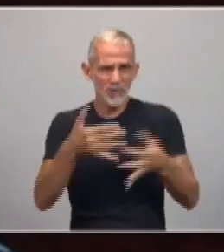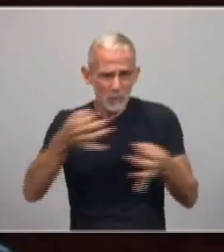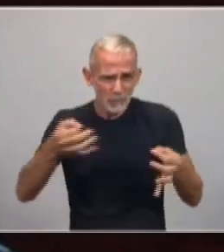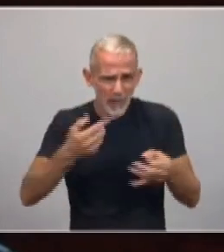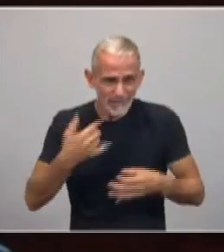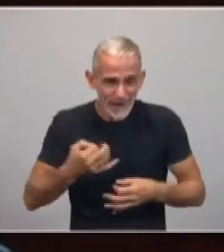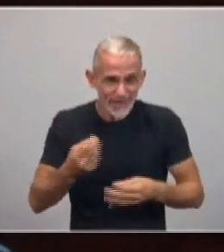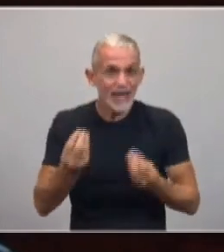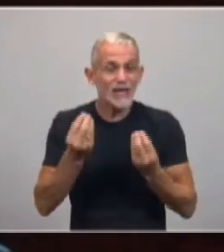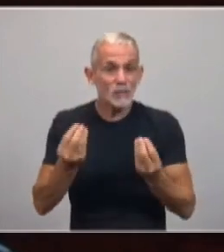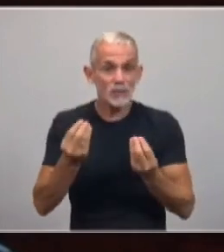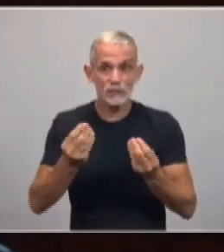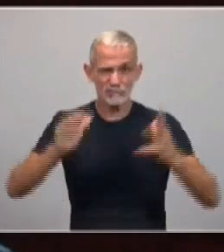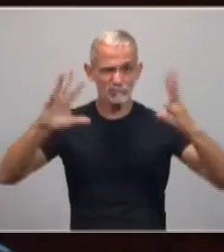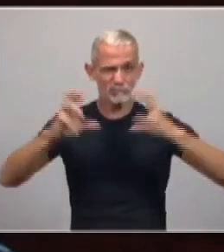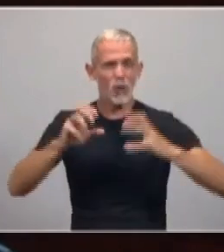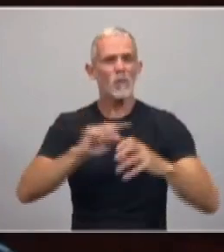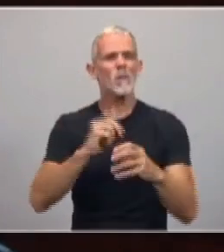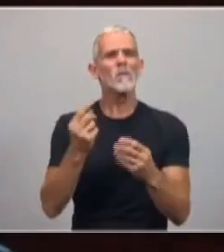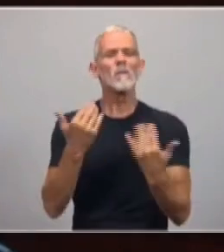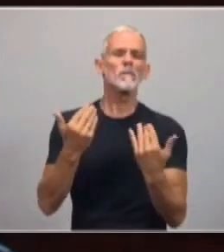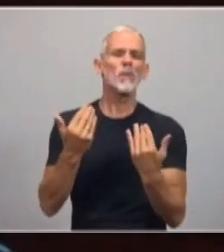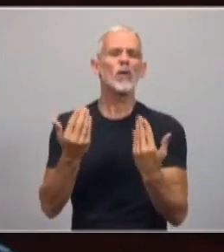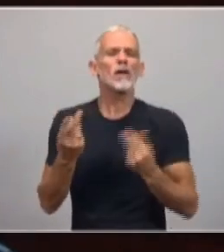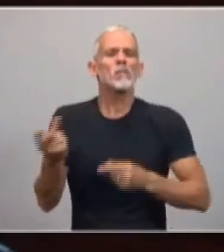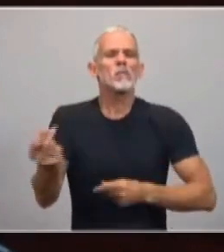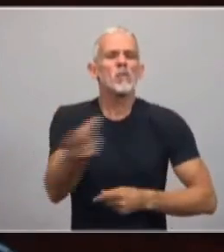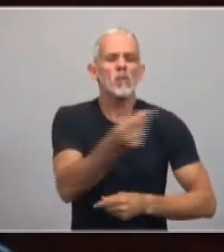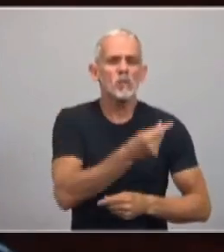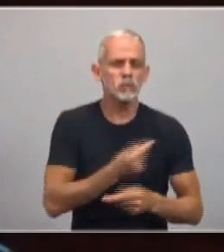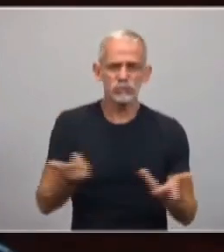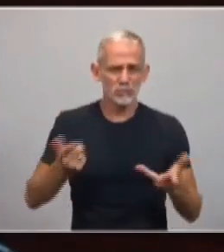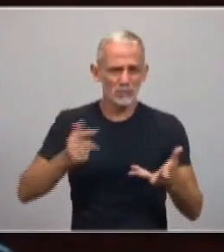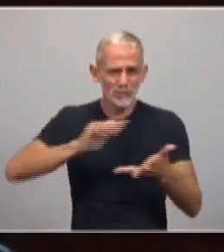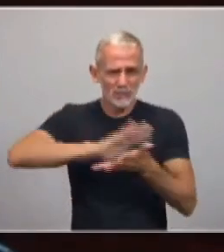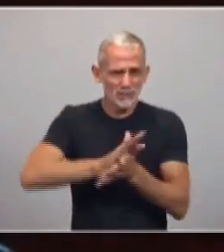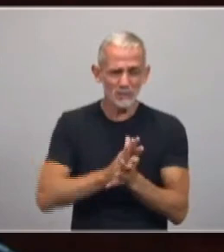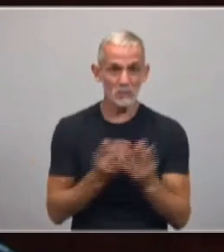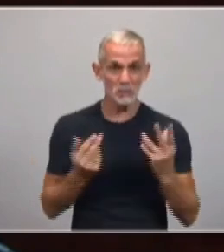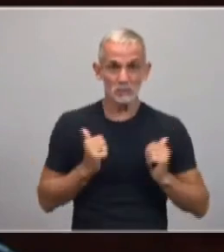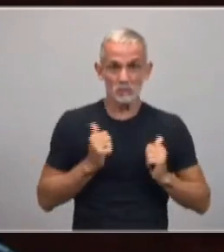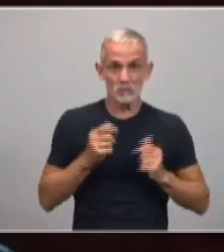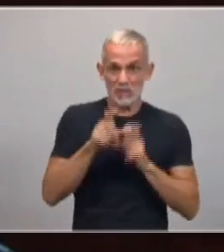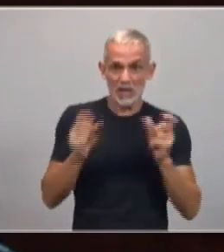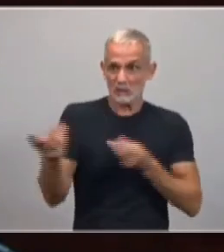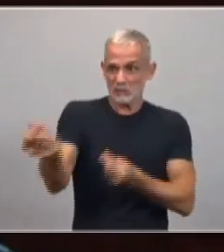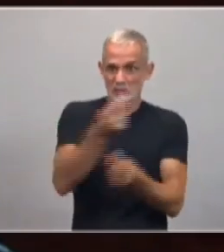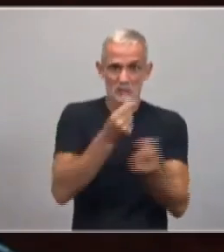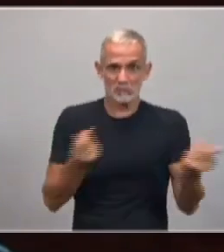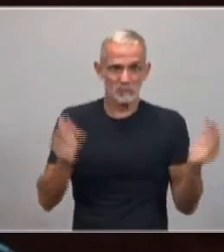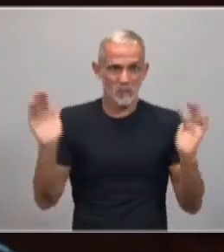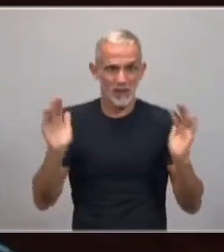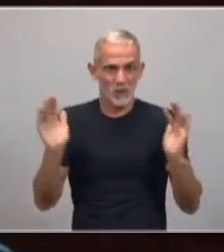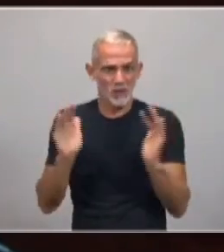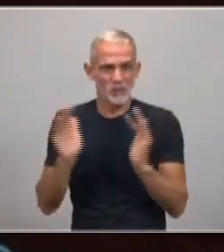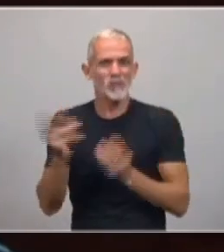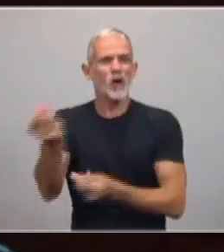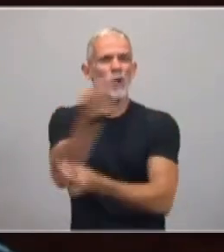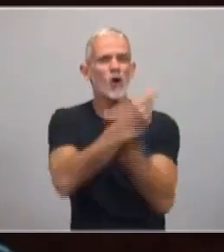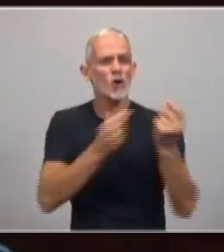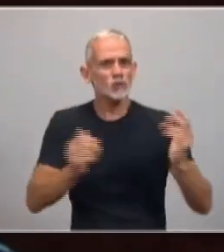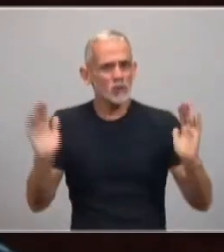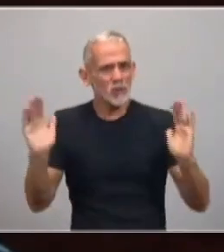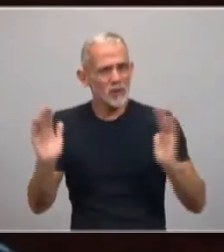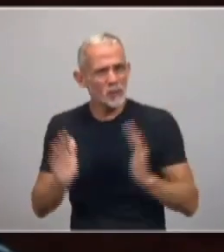realidad es que la destrucción del poder adquisitivo pulveriza la demanda, el mercado interno y el consumo.